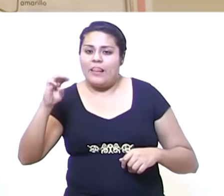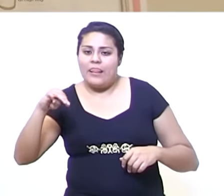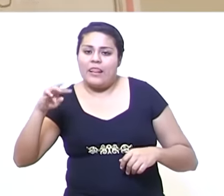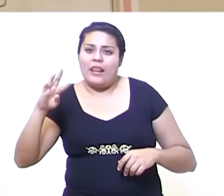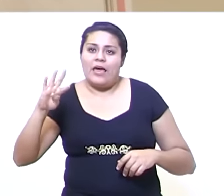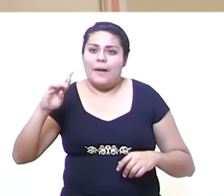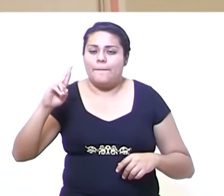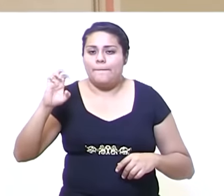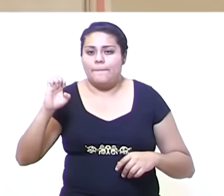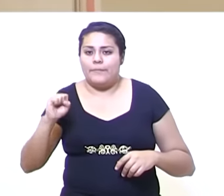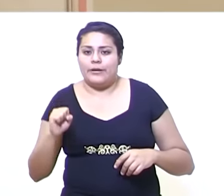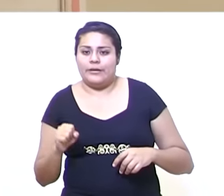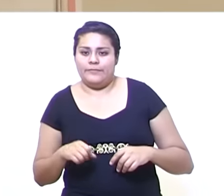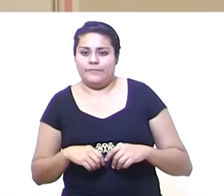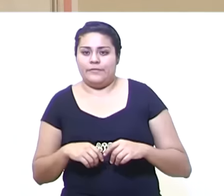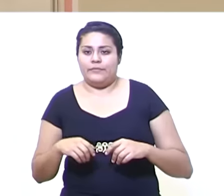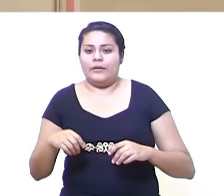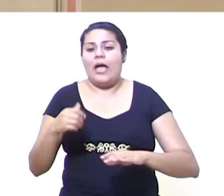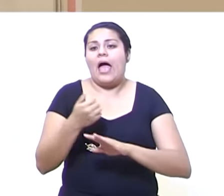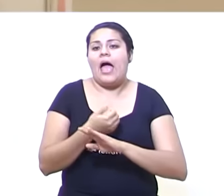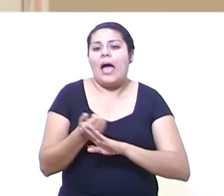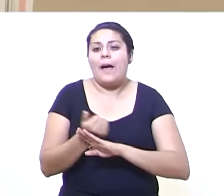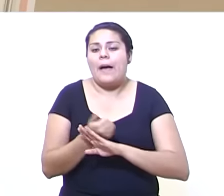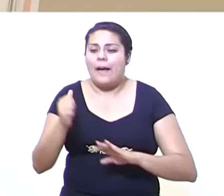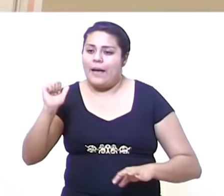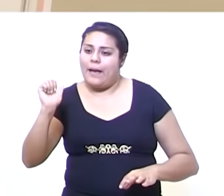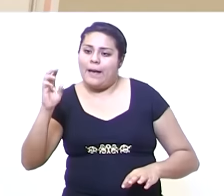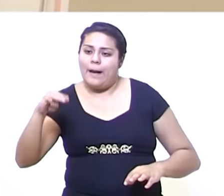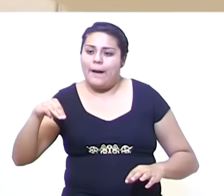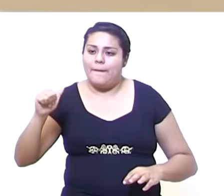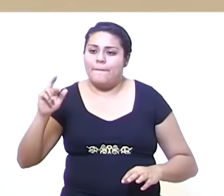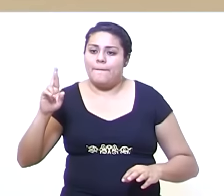alambre amarillas.